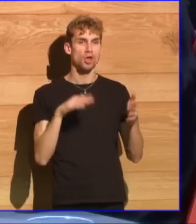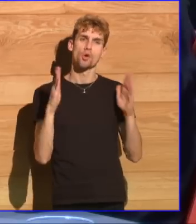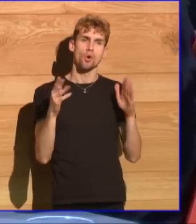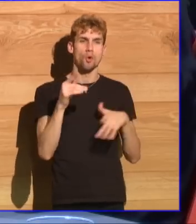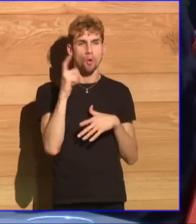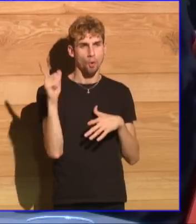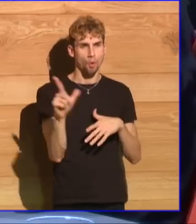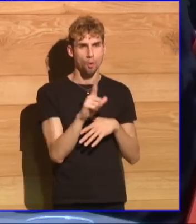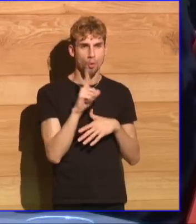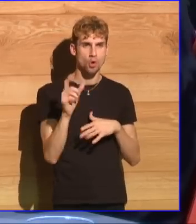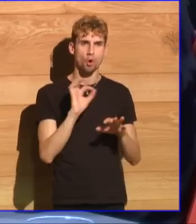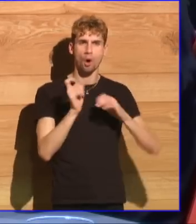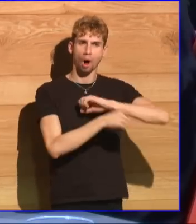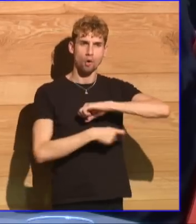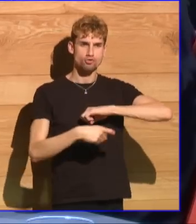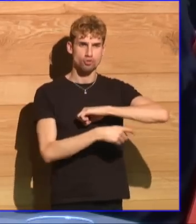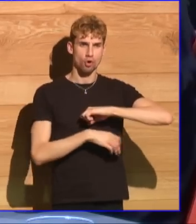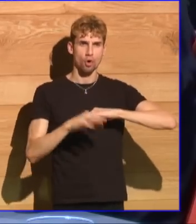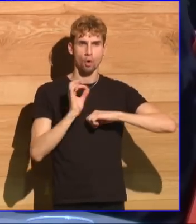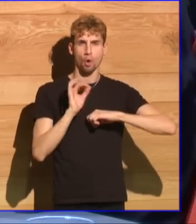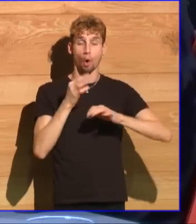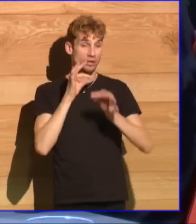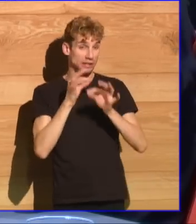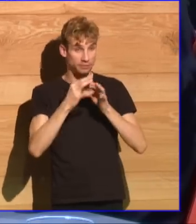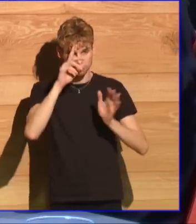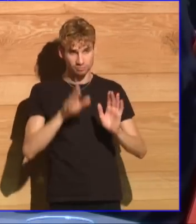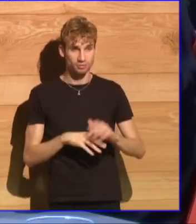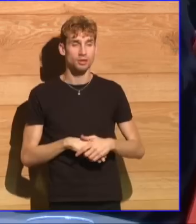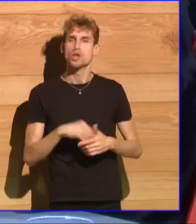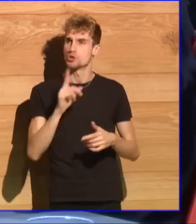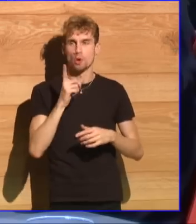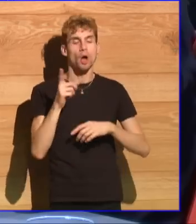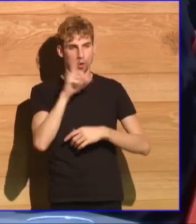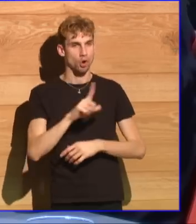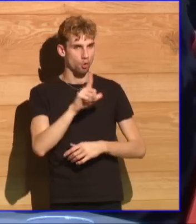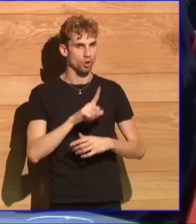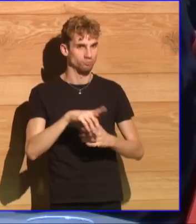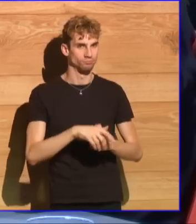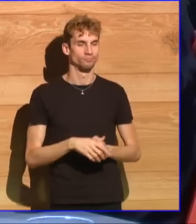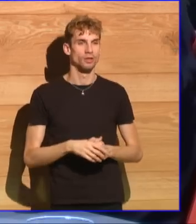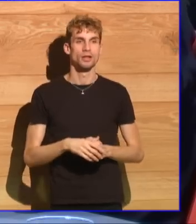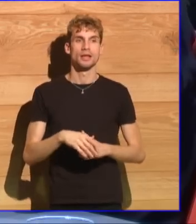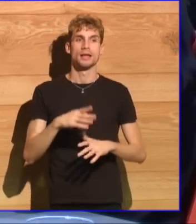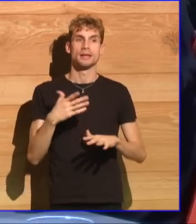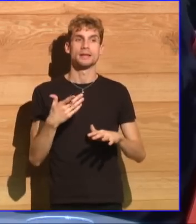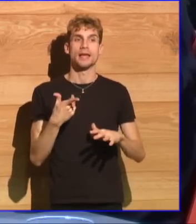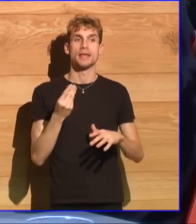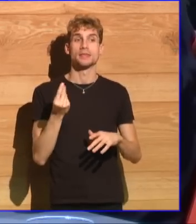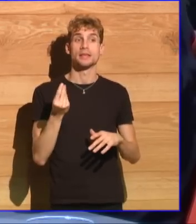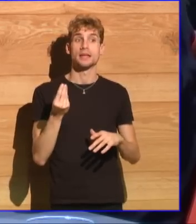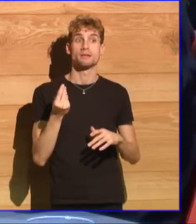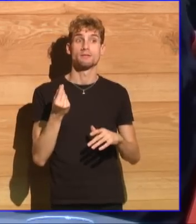o en agosto, o quizás fuera en septiembre, no, fue en julio, que había hecho más